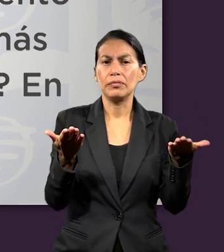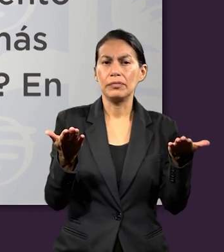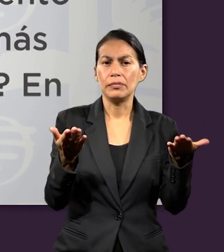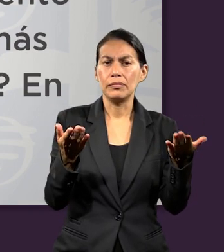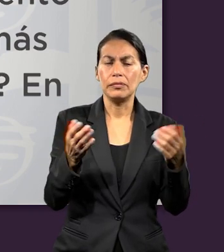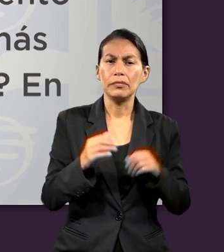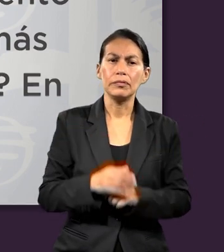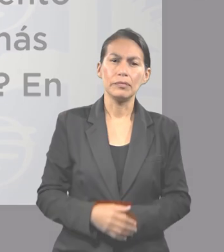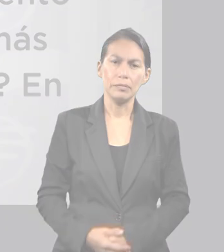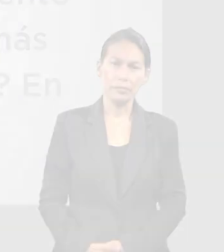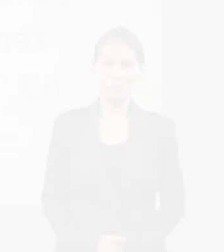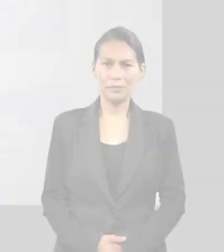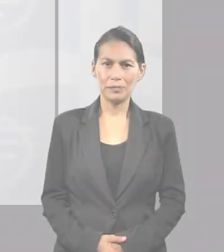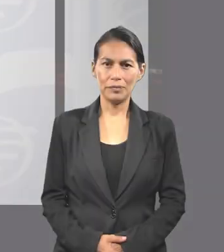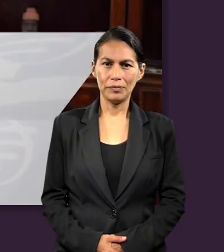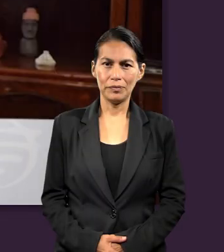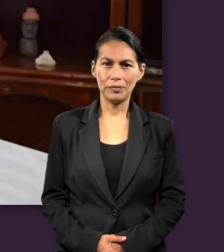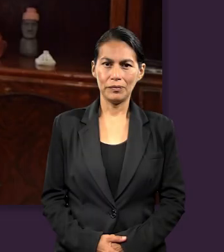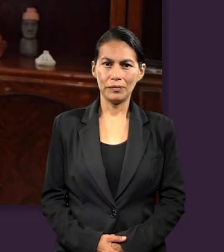8 al 11